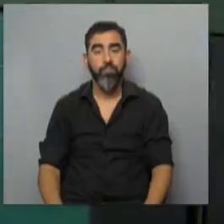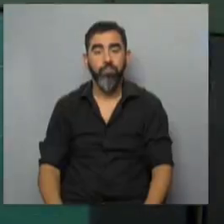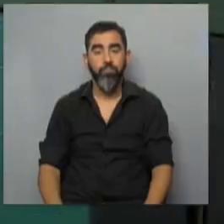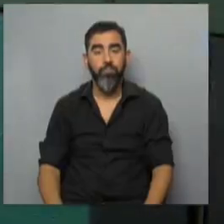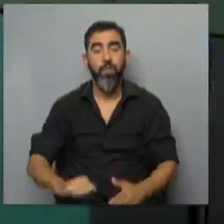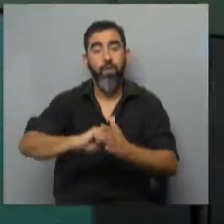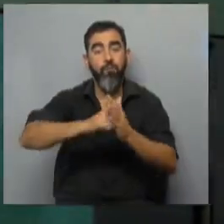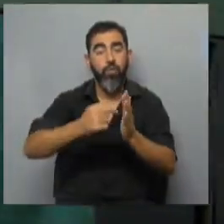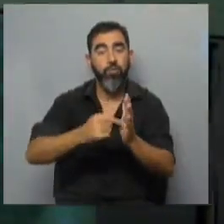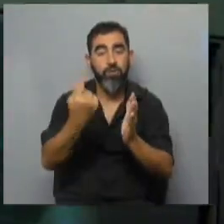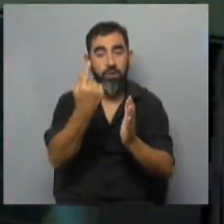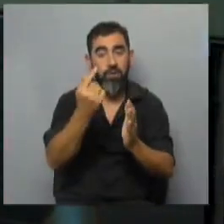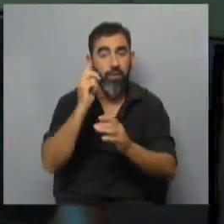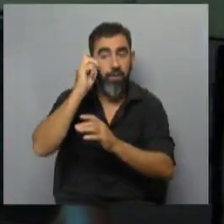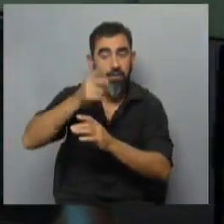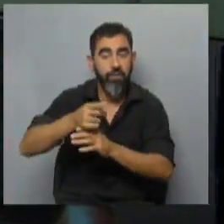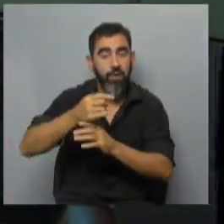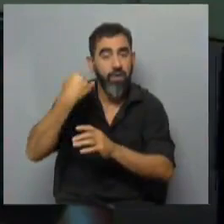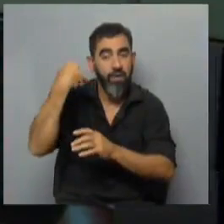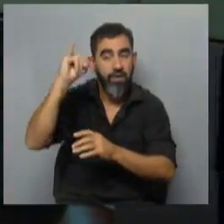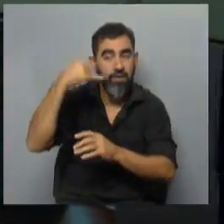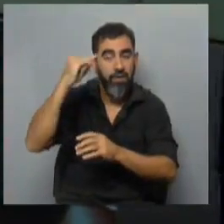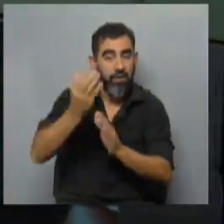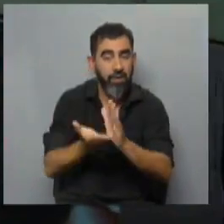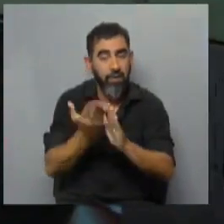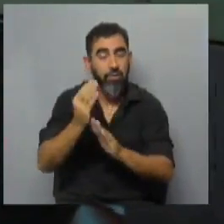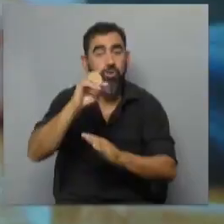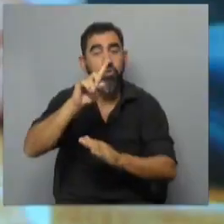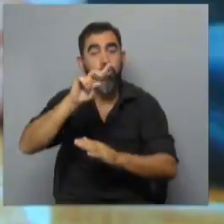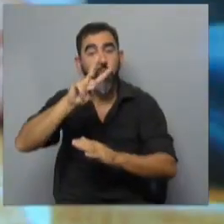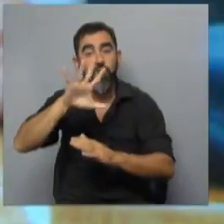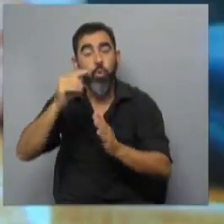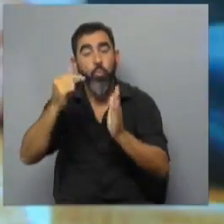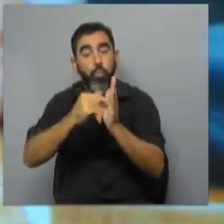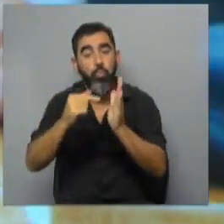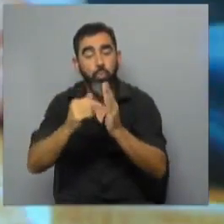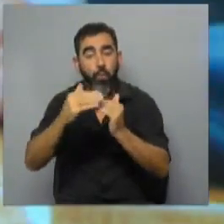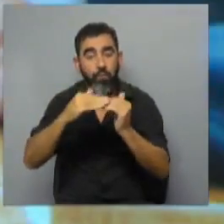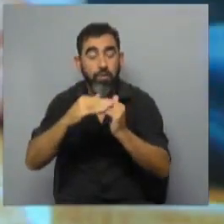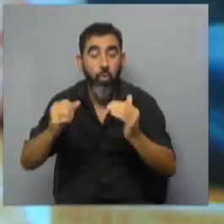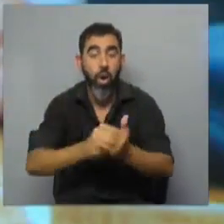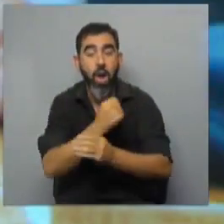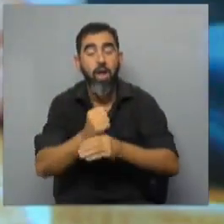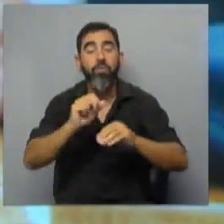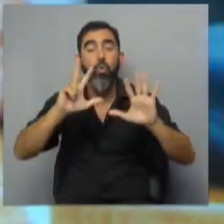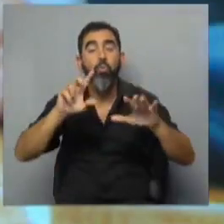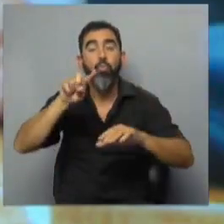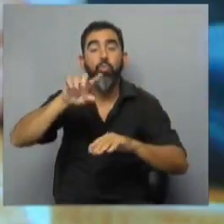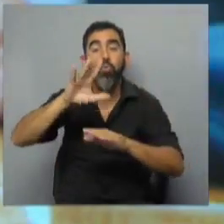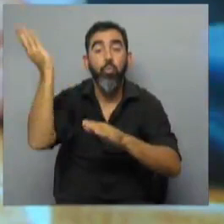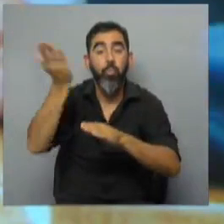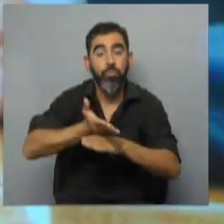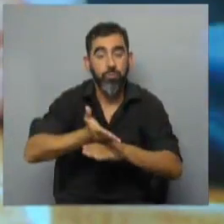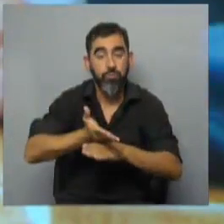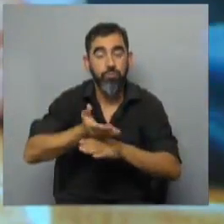el banco central decidió incrementar la tasa de interés en 125 puntos básicos hasta un 85 por ciento la